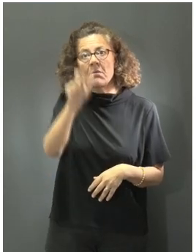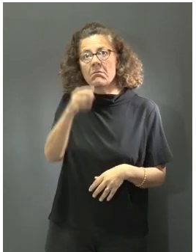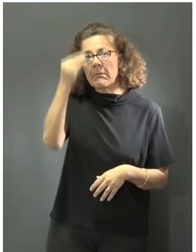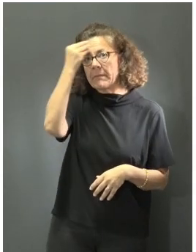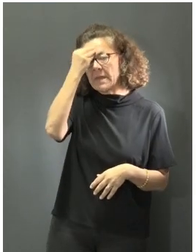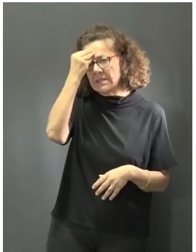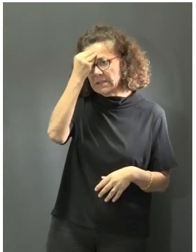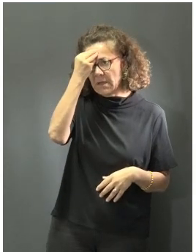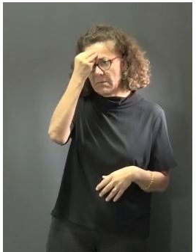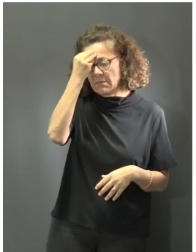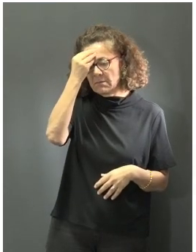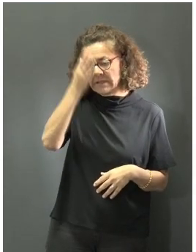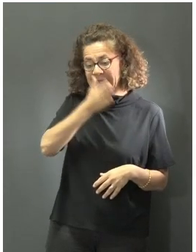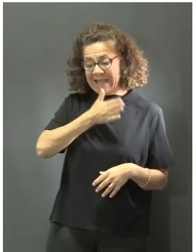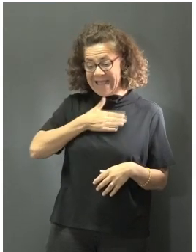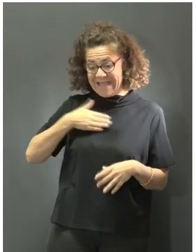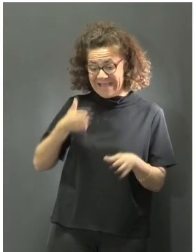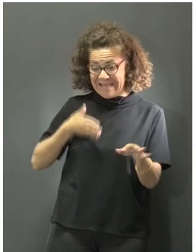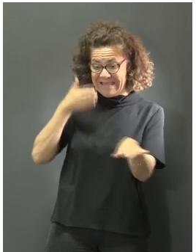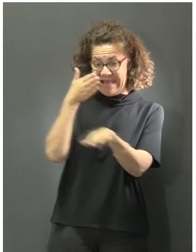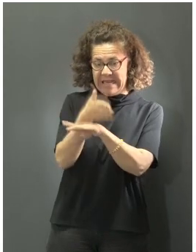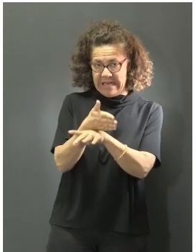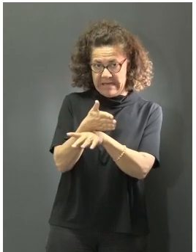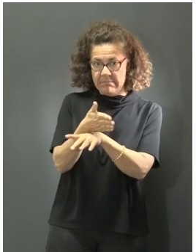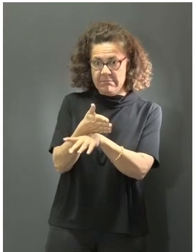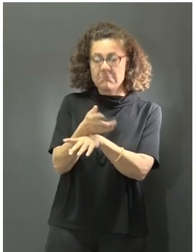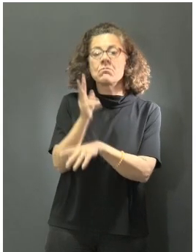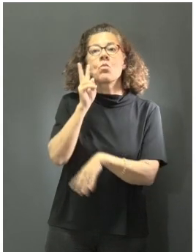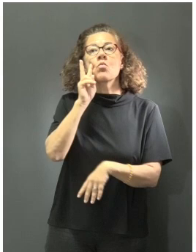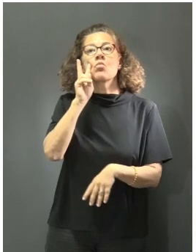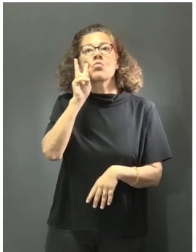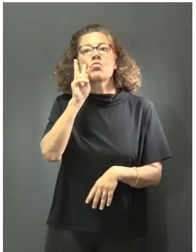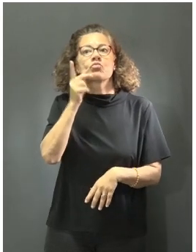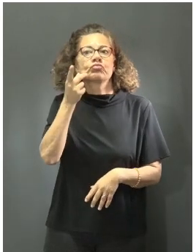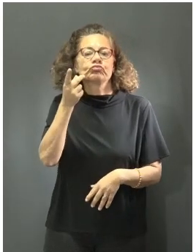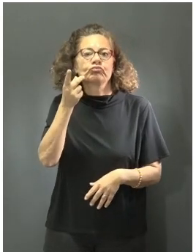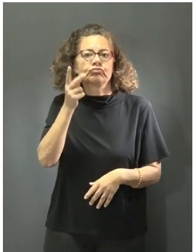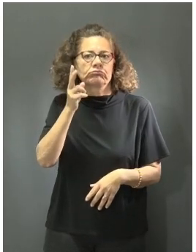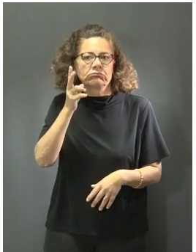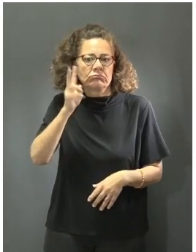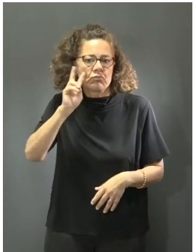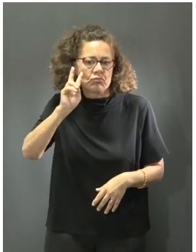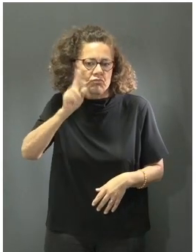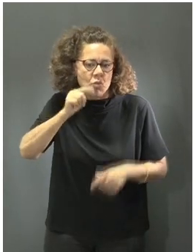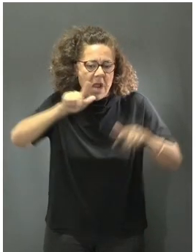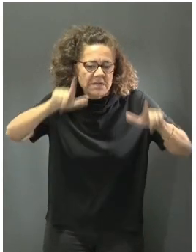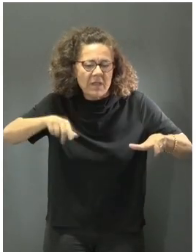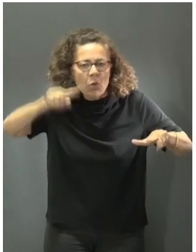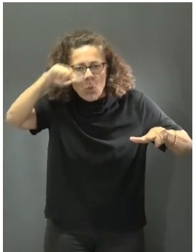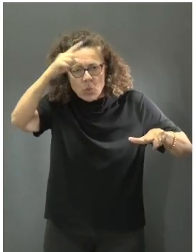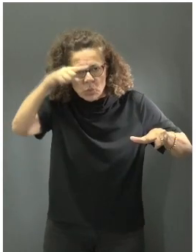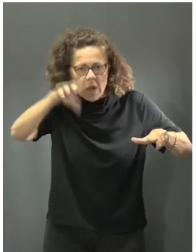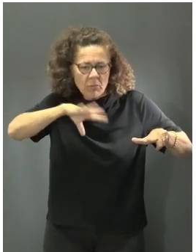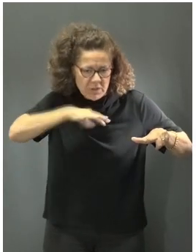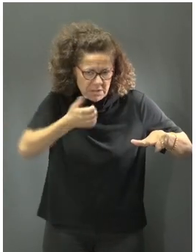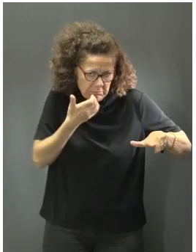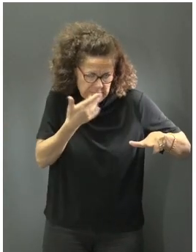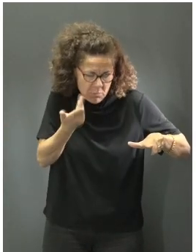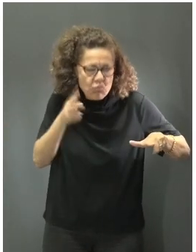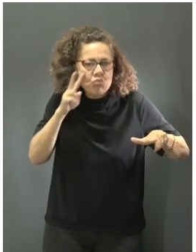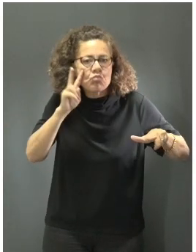¿no? el que quiere ir a visitar algún tipo de, bueno, lo que sea, ¿no? Un espacio cultural como puede ser eso, un